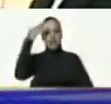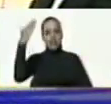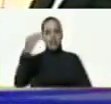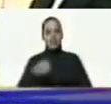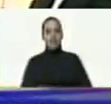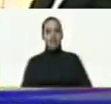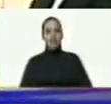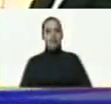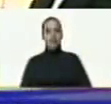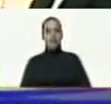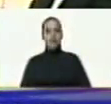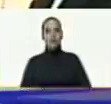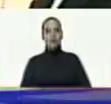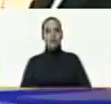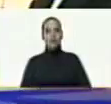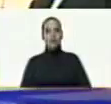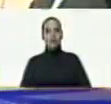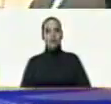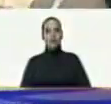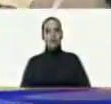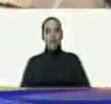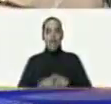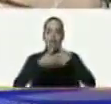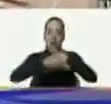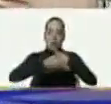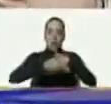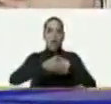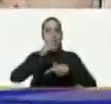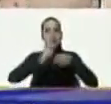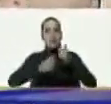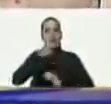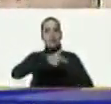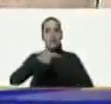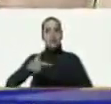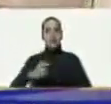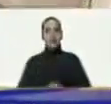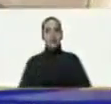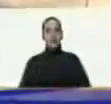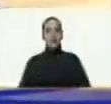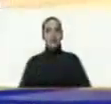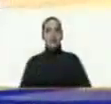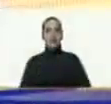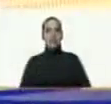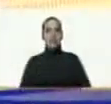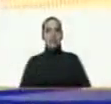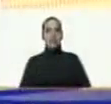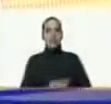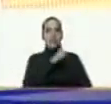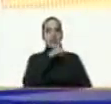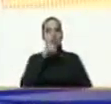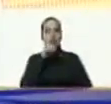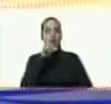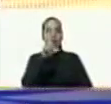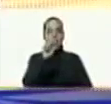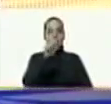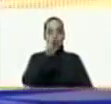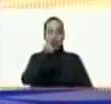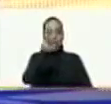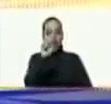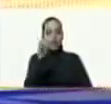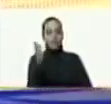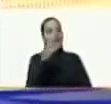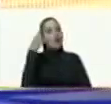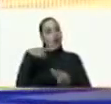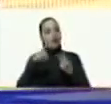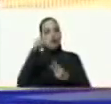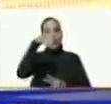dado la mano a algunos de ustedes. Se trata de Laura Antillano, Morela